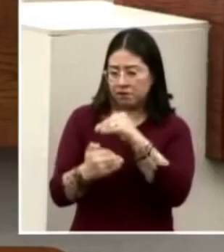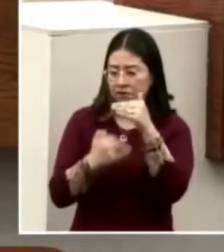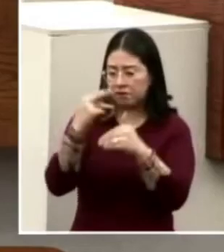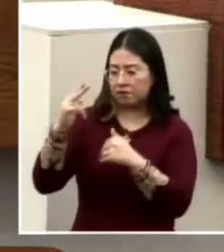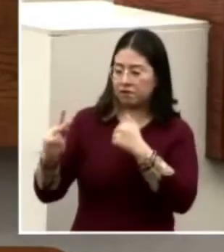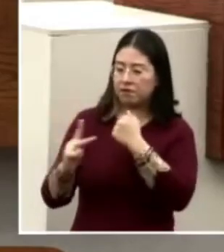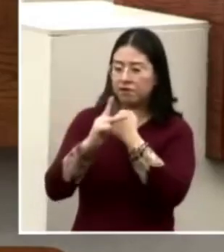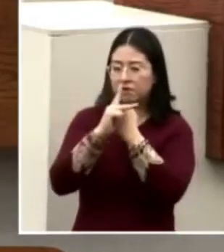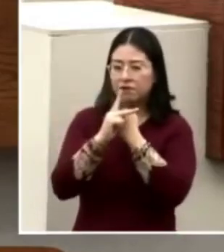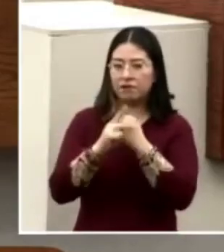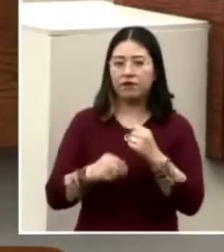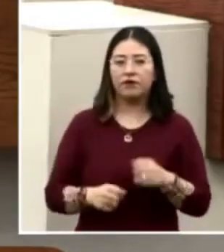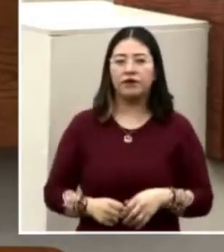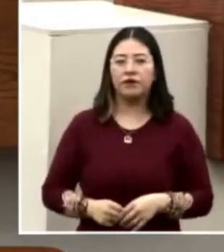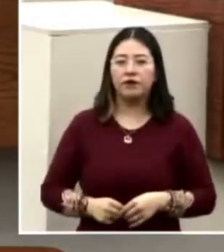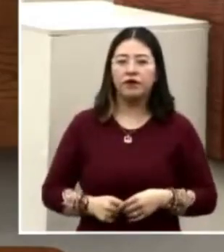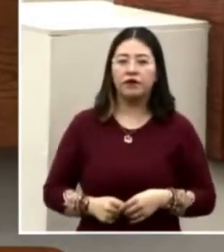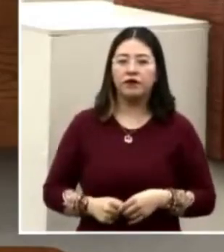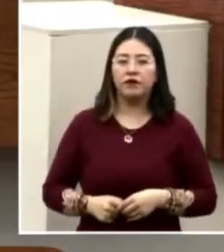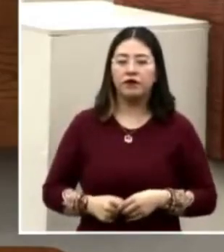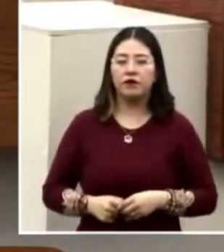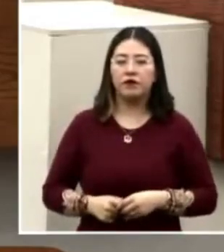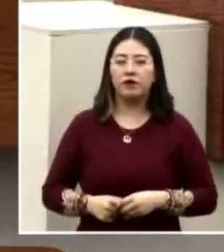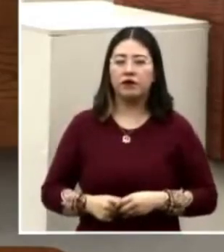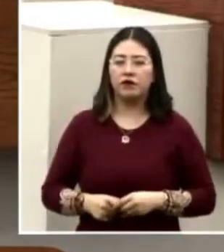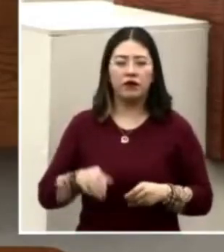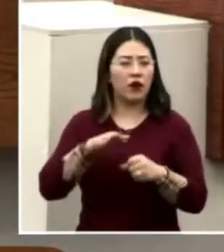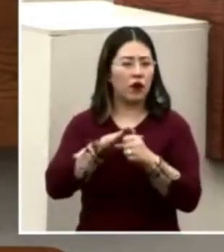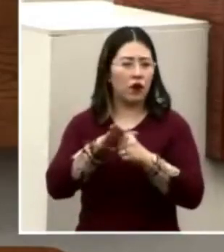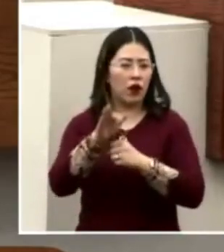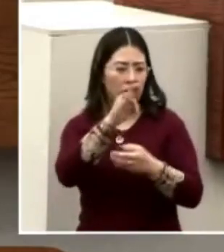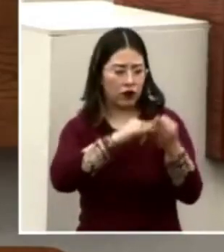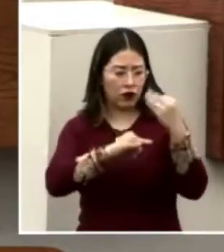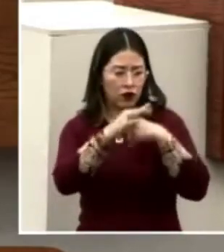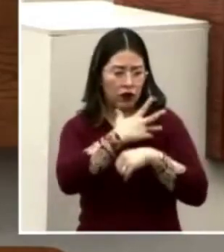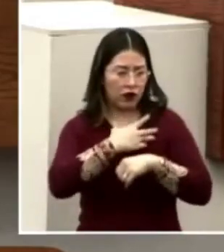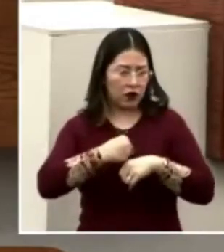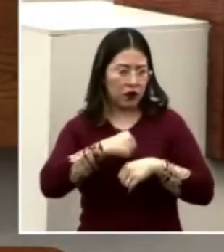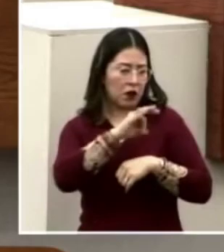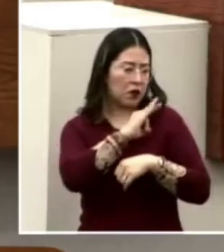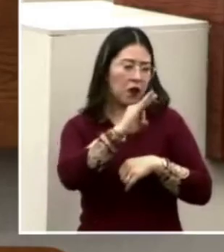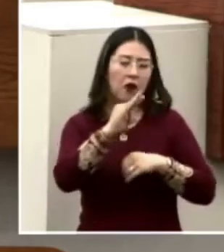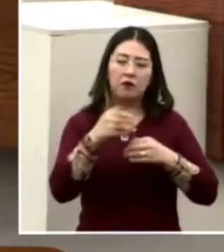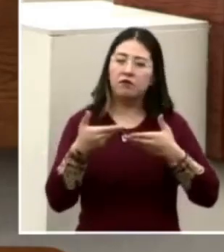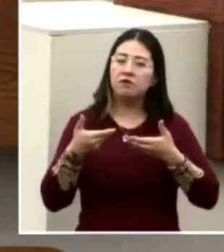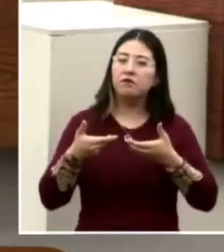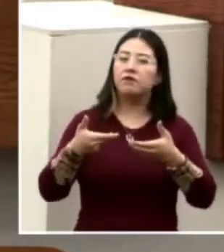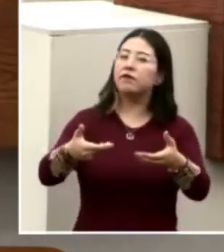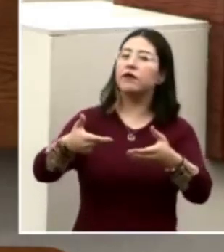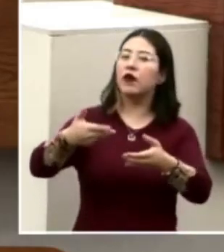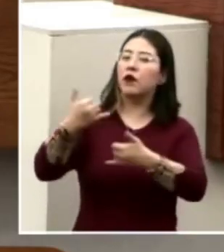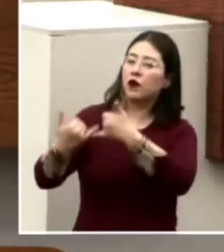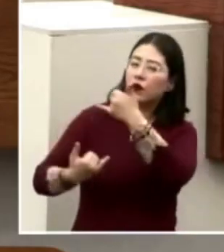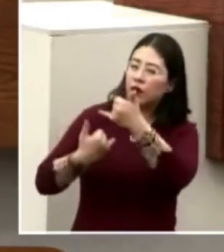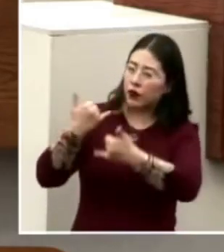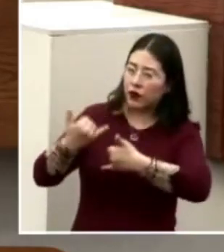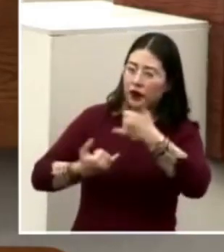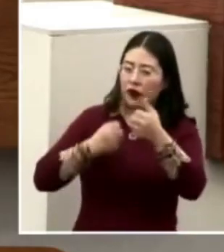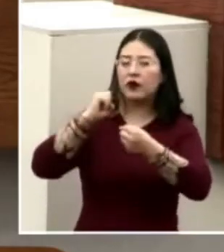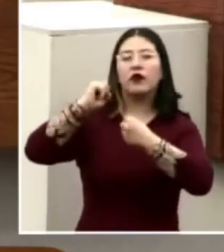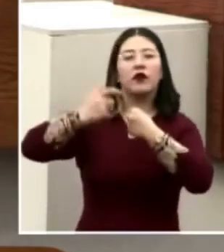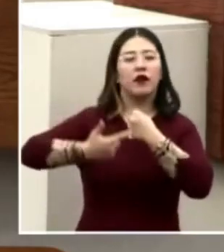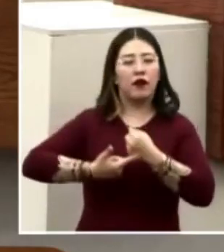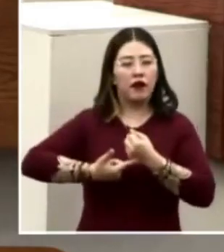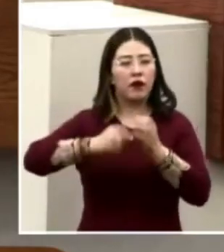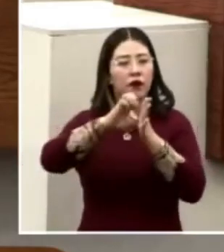país, pues es que nuestros hijos puedan regresar a las calles a jugar,